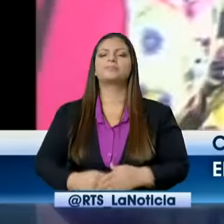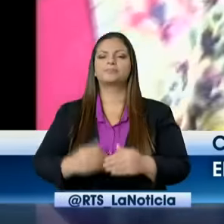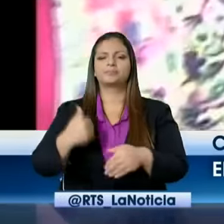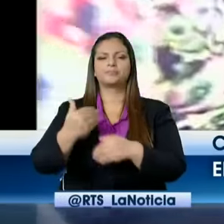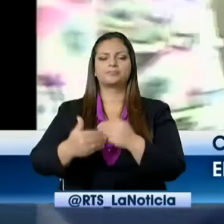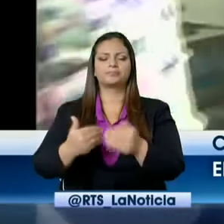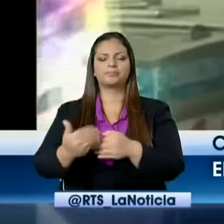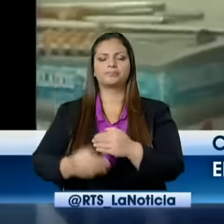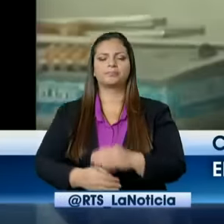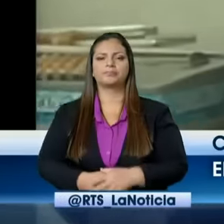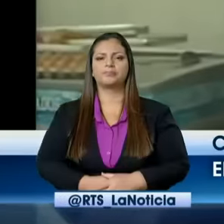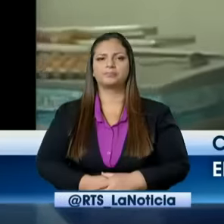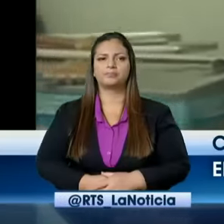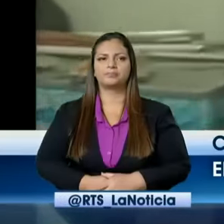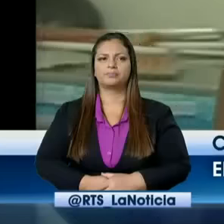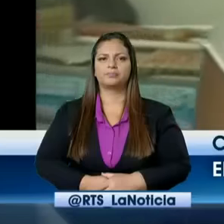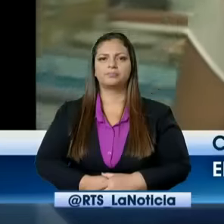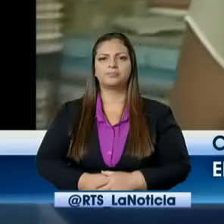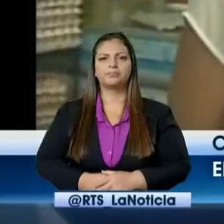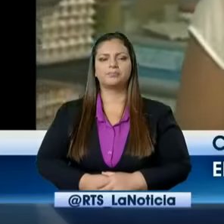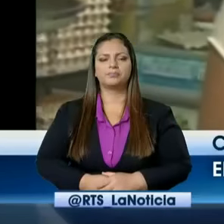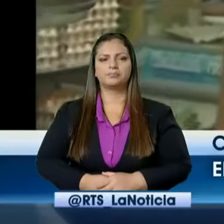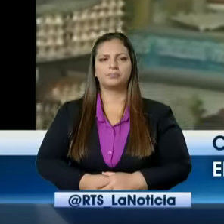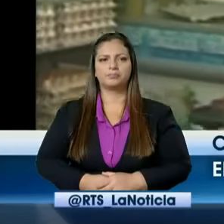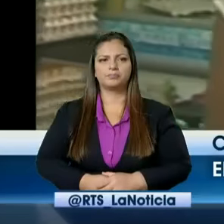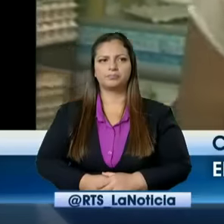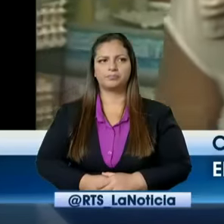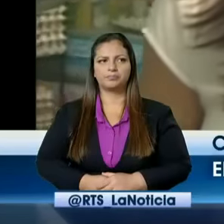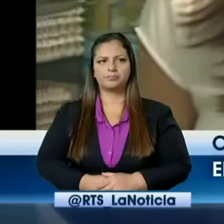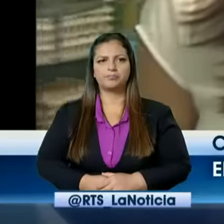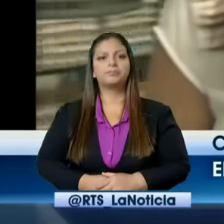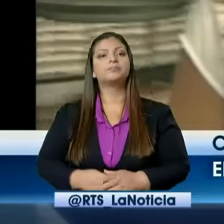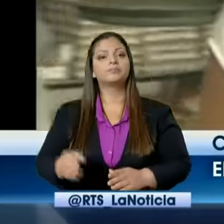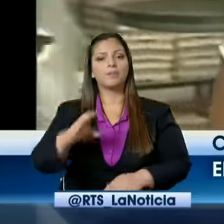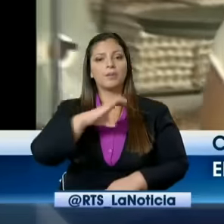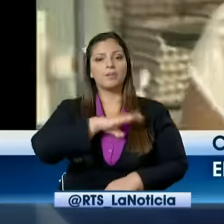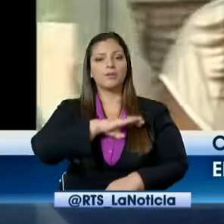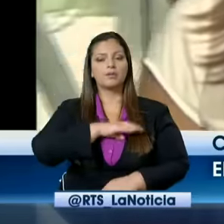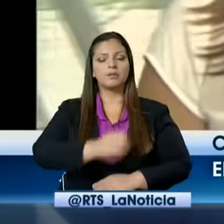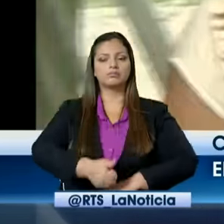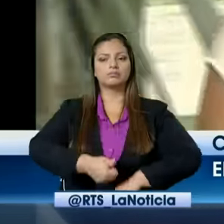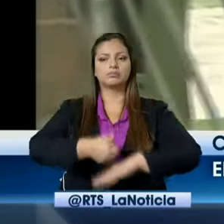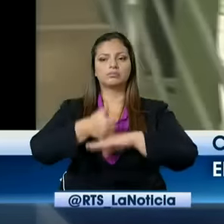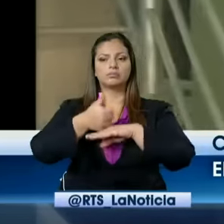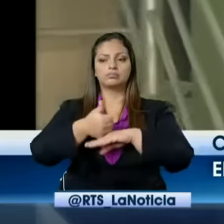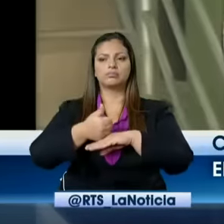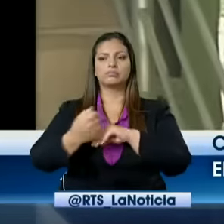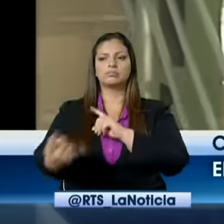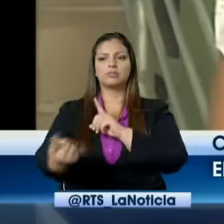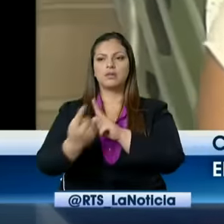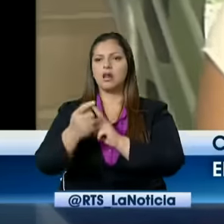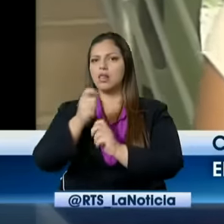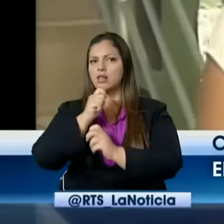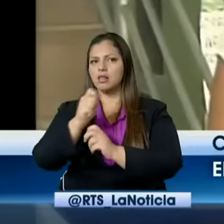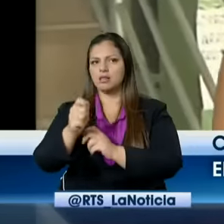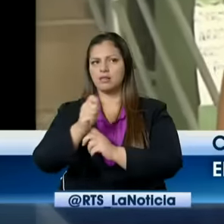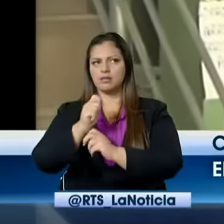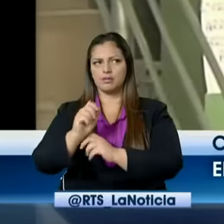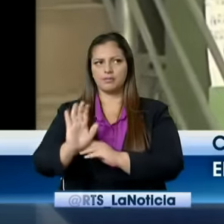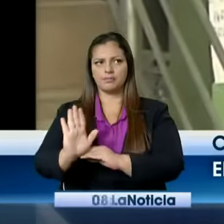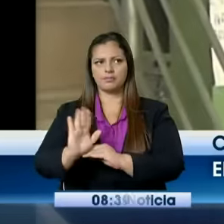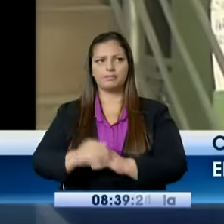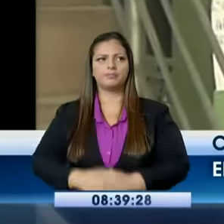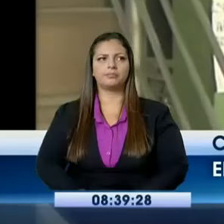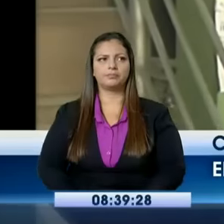va a estar el intendente general de policía del Guayas en la noticia en la comunidad para